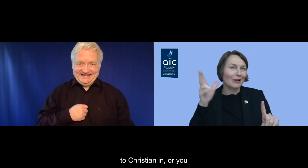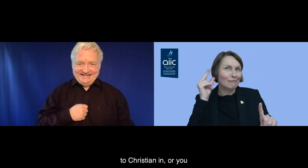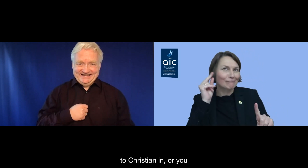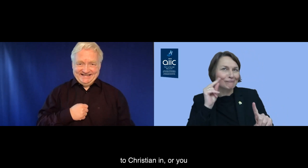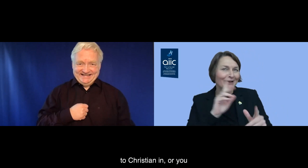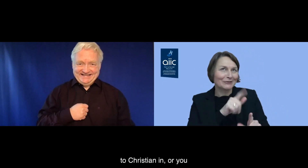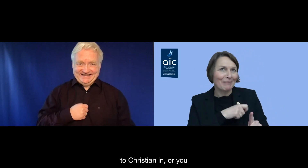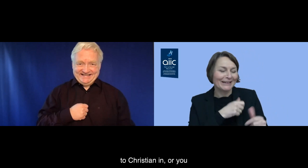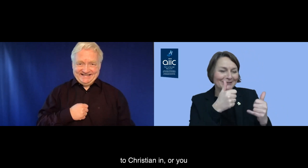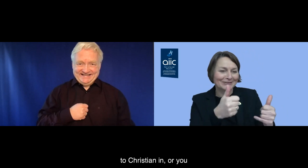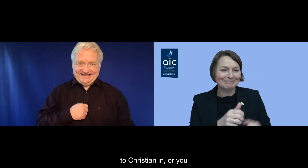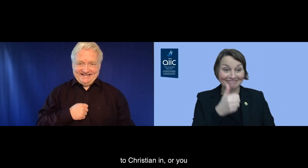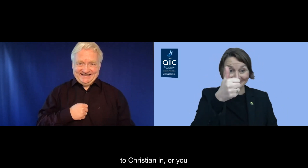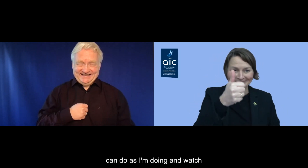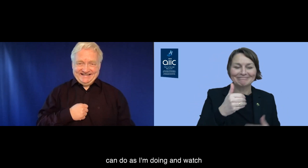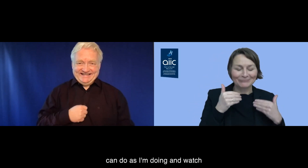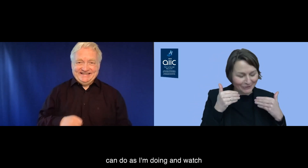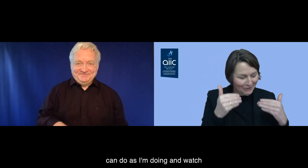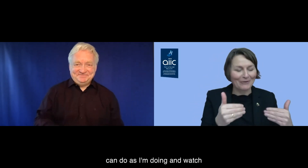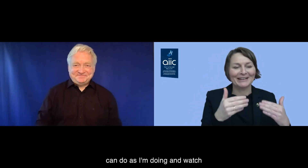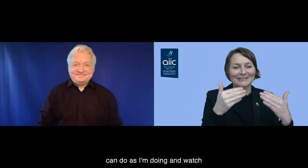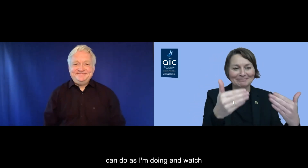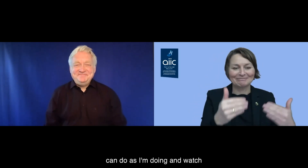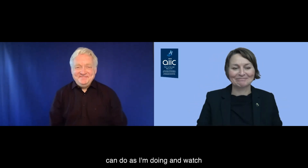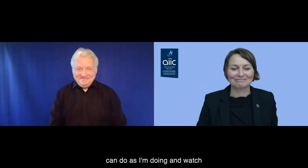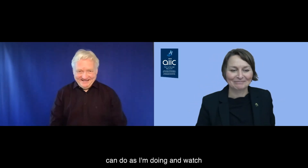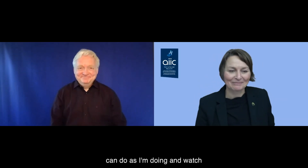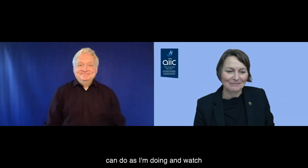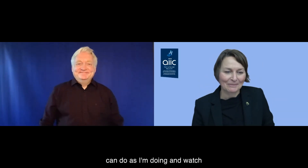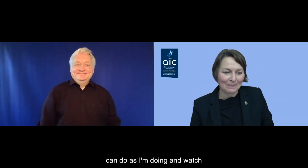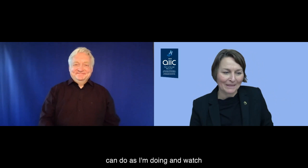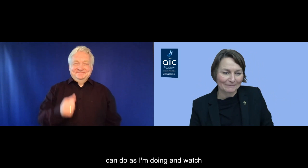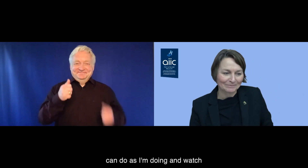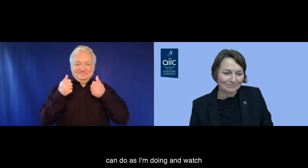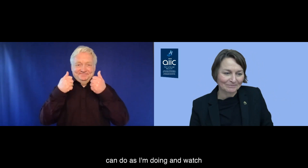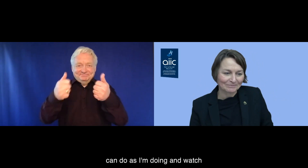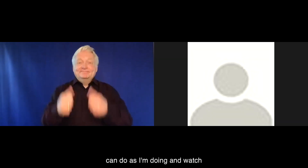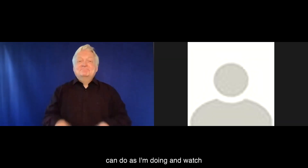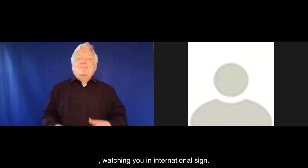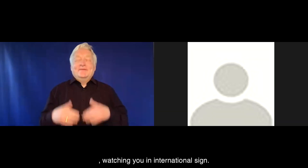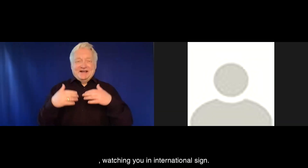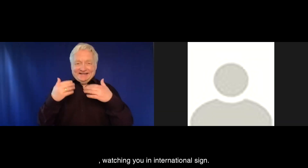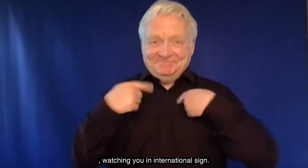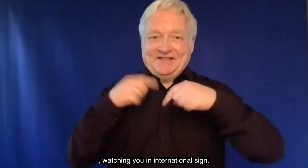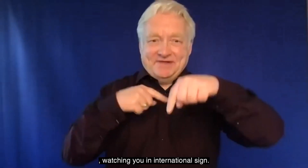can do as I am doing and watching you in International Sign.